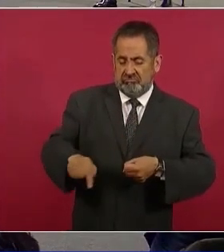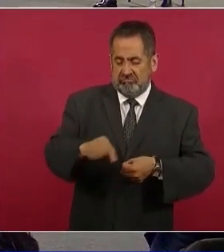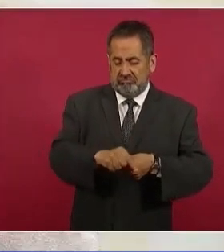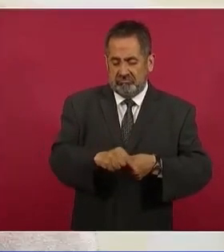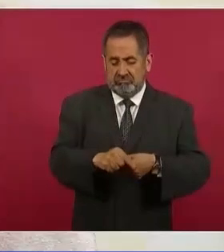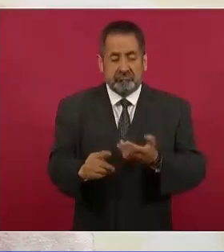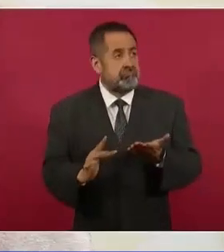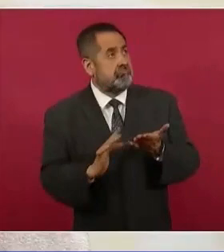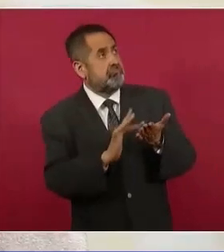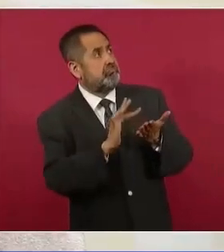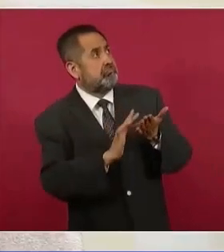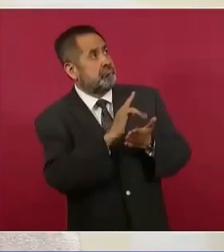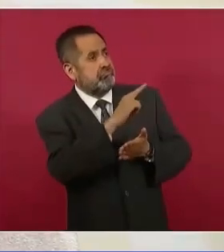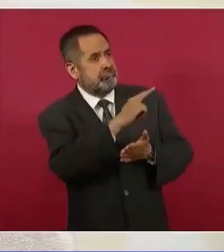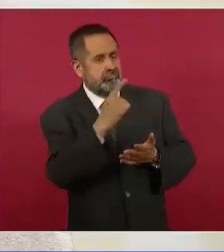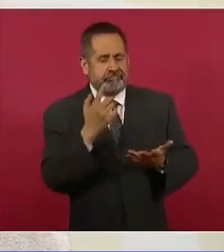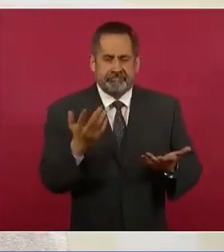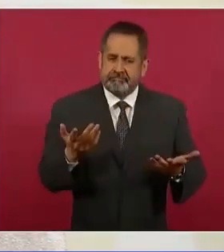oprimidos.